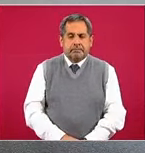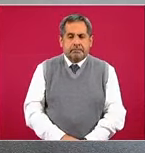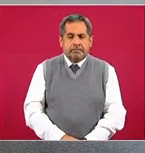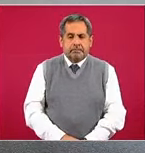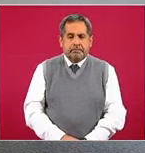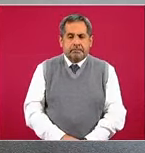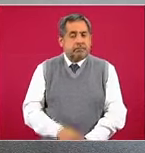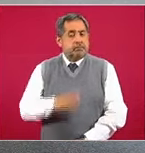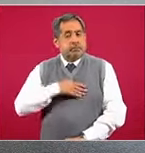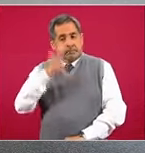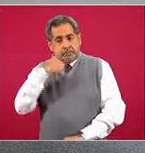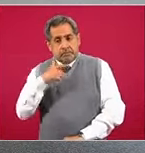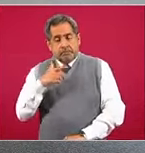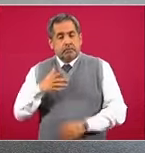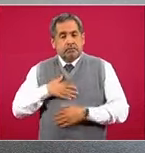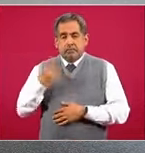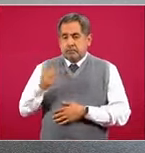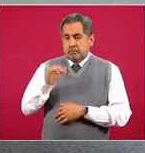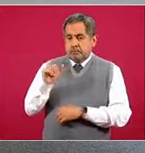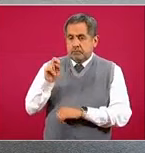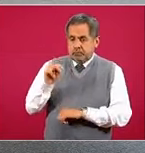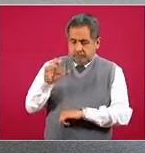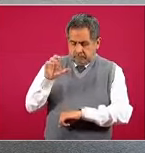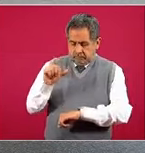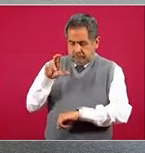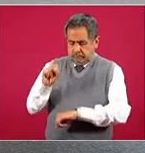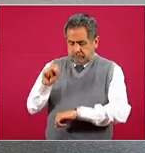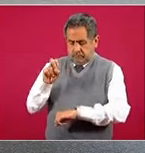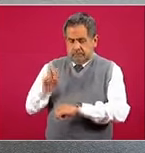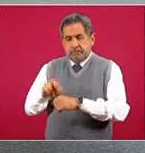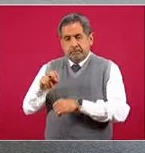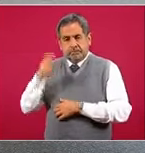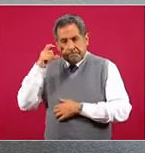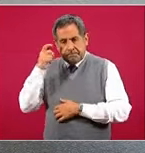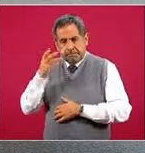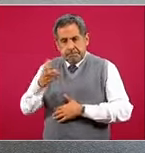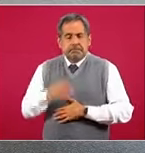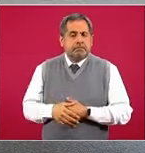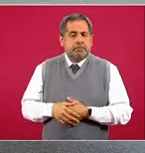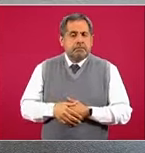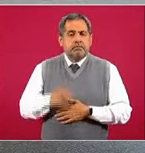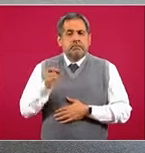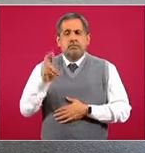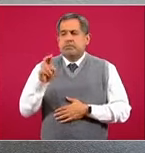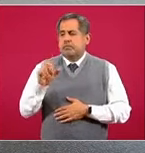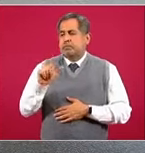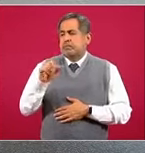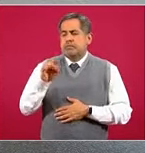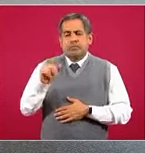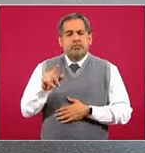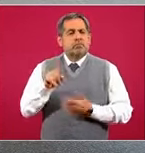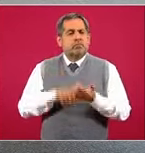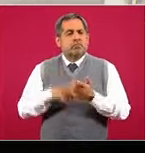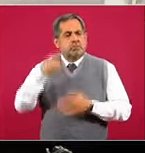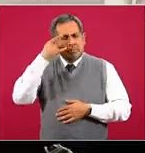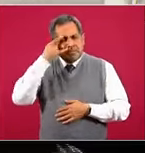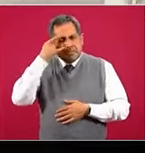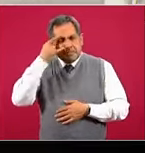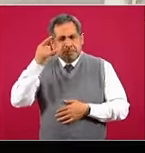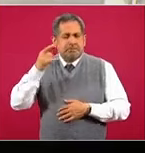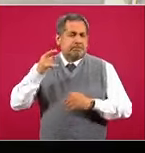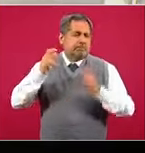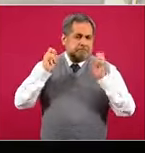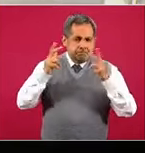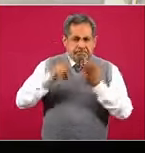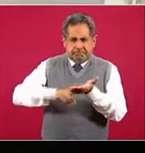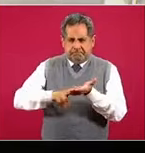Sí, buenas noches. Juan Carlos Machorro, AM de Querétaro. Doctora Lomía, con esta cuestión de que ya Campeche y Chiapas están en verde, cuando